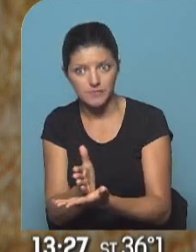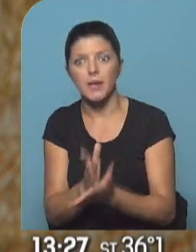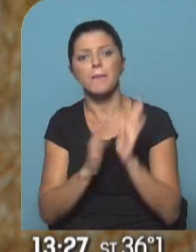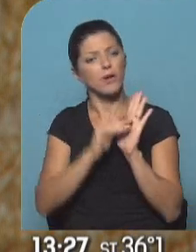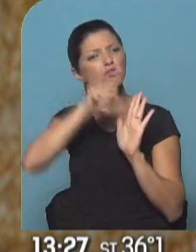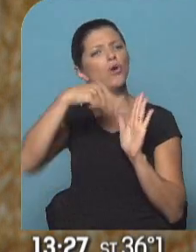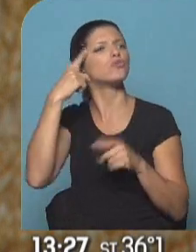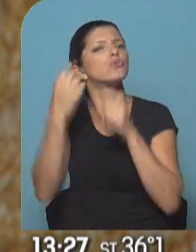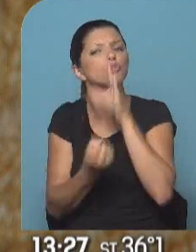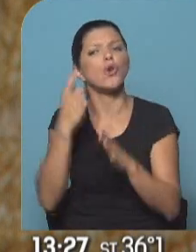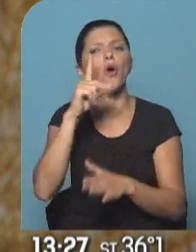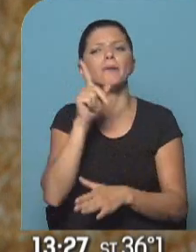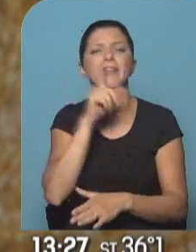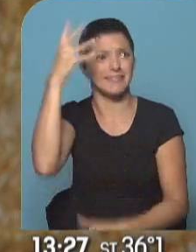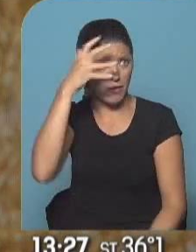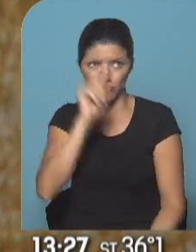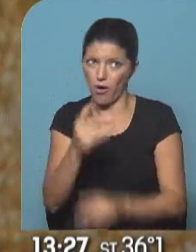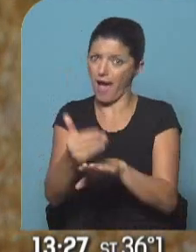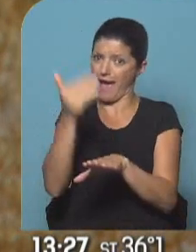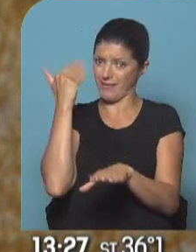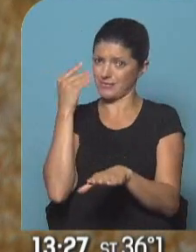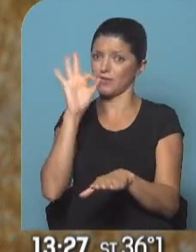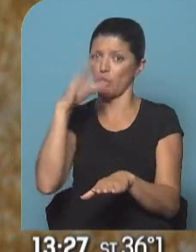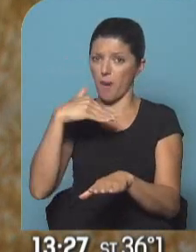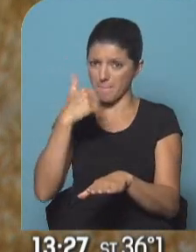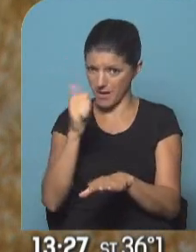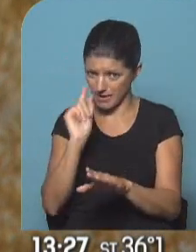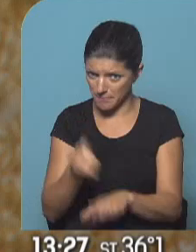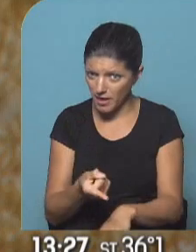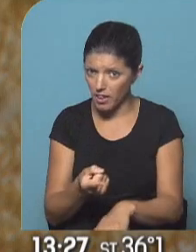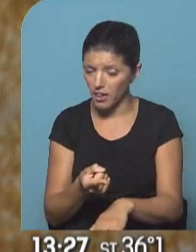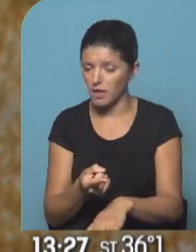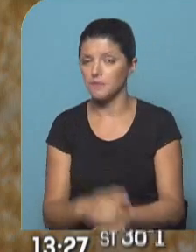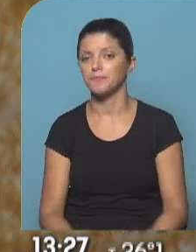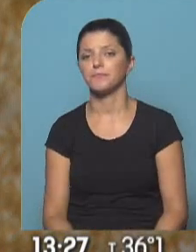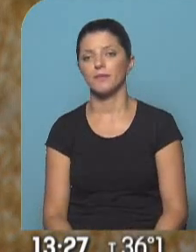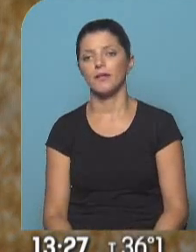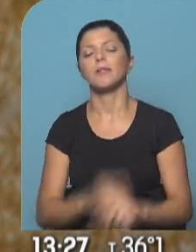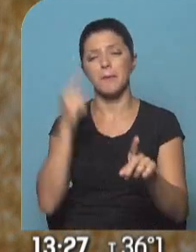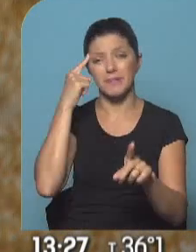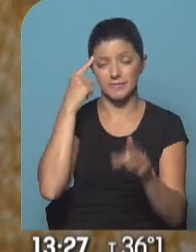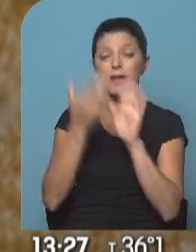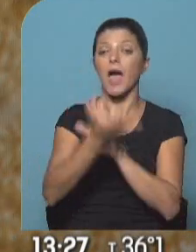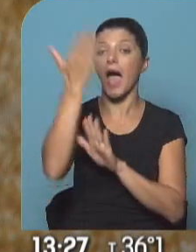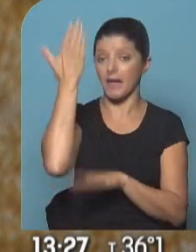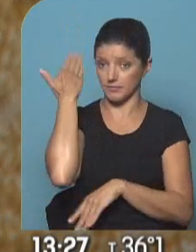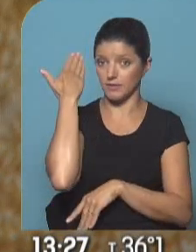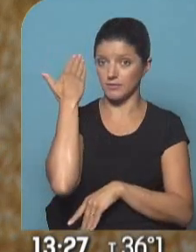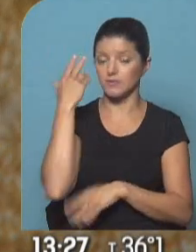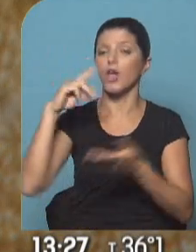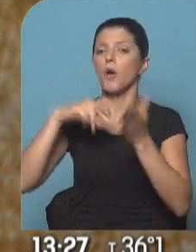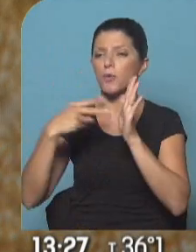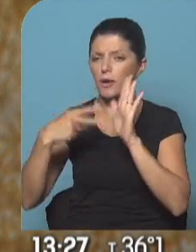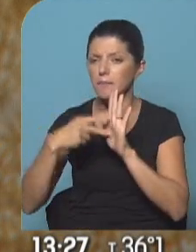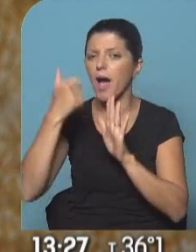viene también desde Obama. También además Estados Unidos a la hora de las guerras, recuerden la guerra por los problemas del